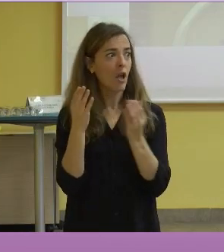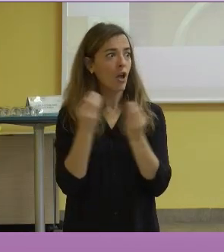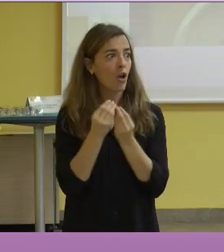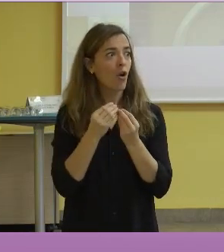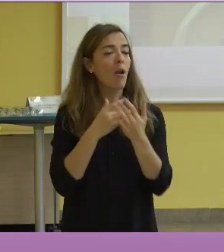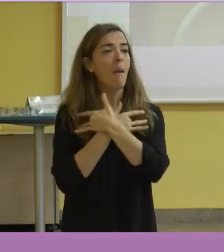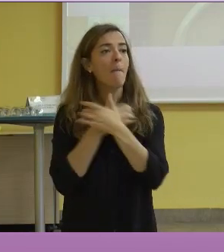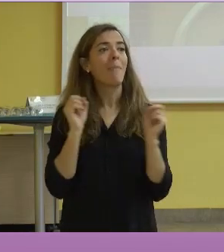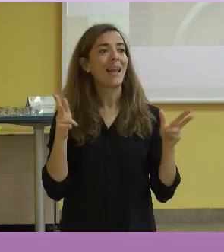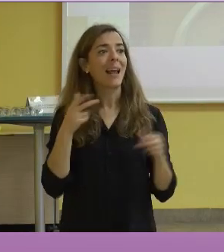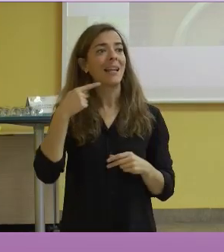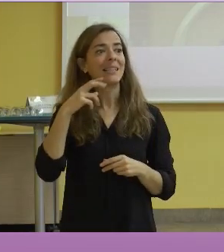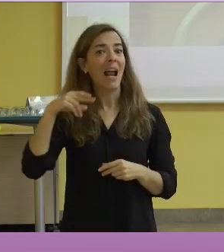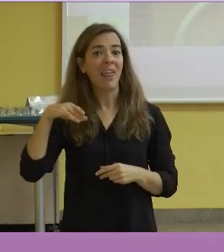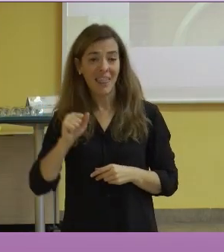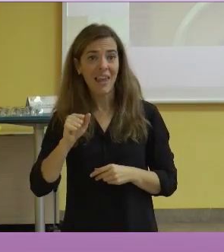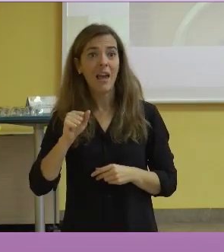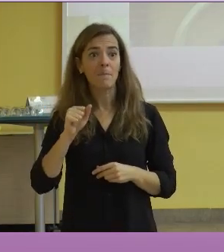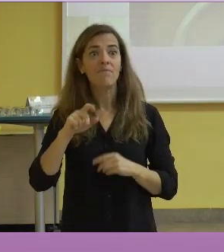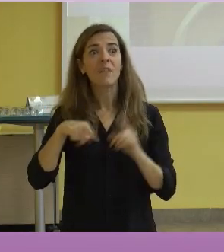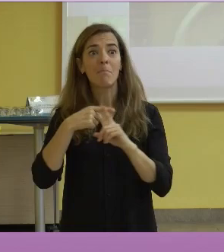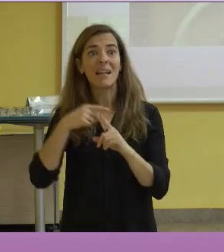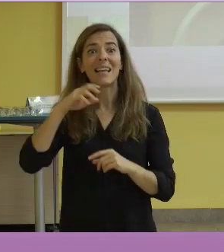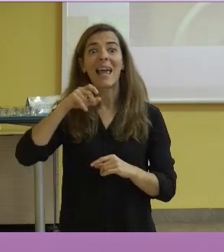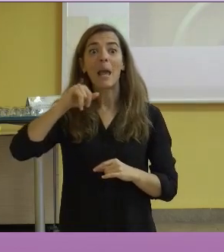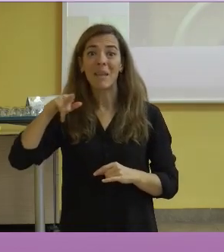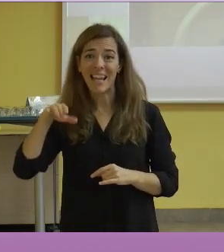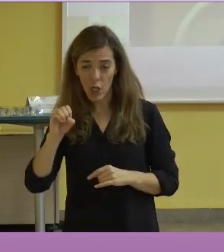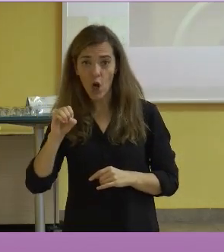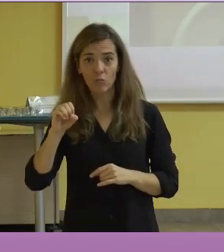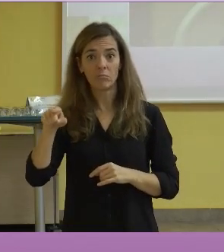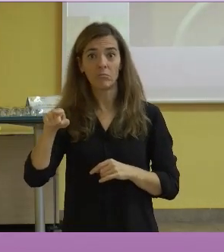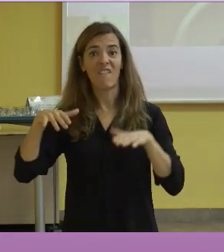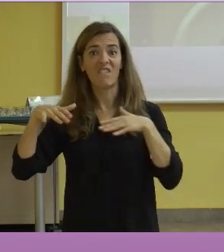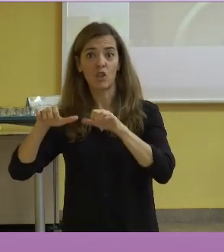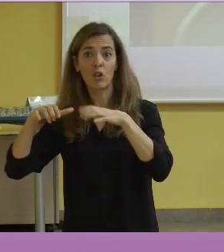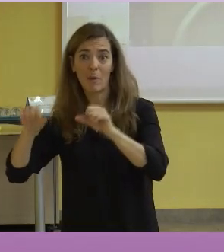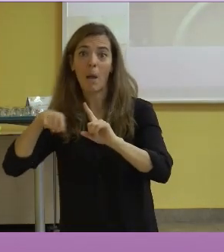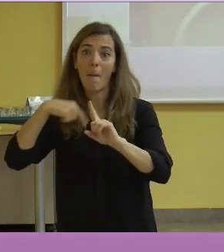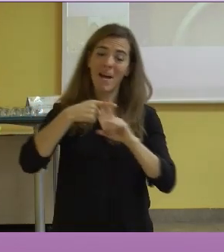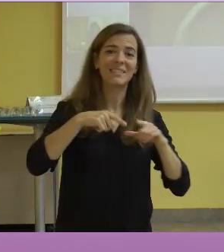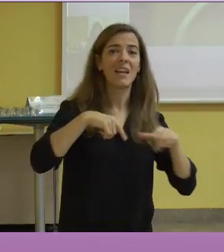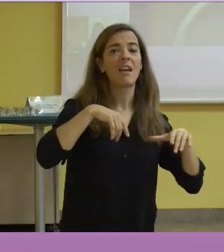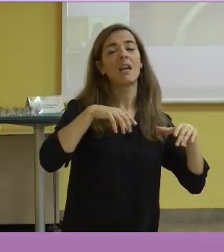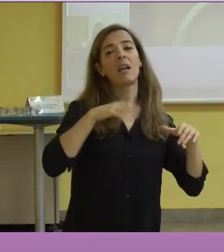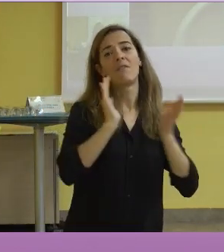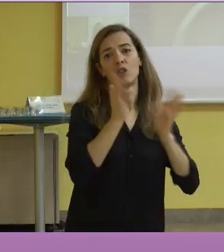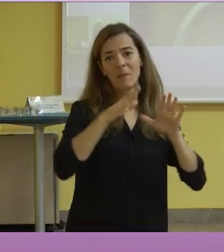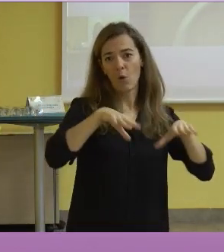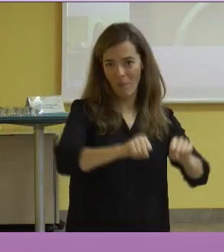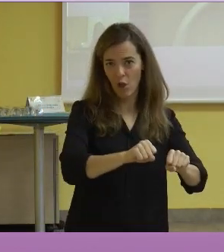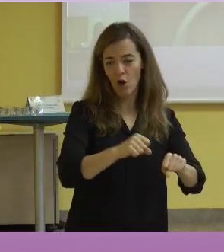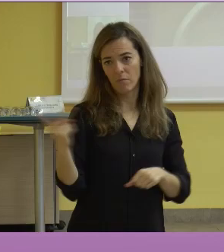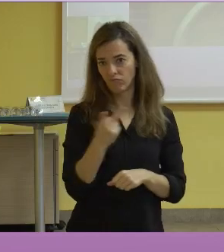García, directora y terapeuta ocupacional, y Emilio Gutiérrez de Rivero, fisioterapeuta. Por favor, os vais acercando aquí, que